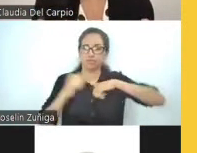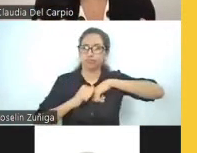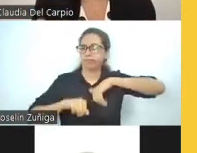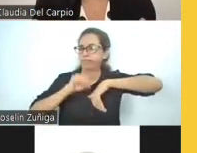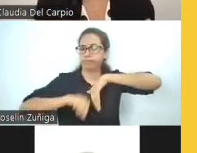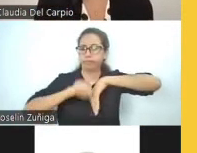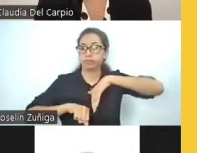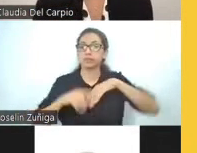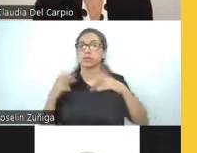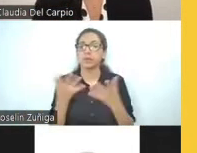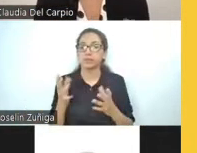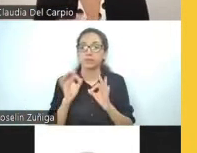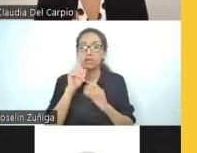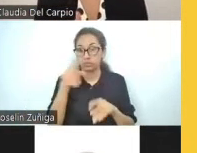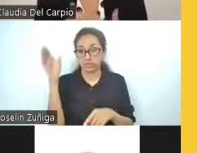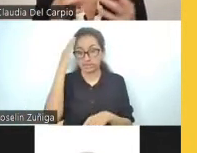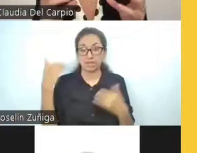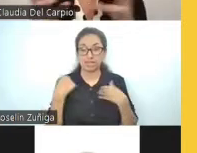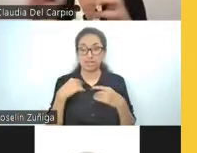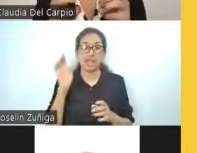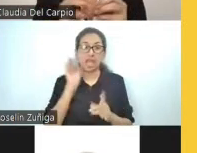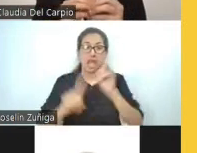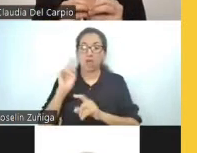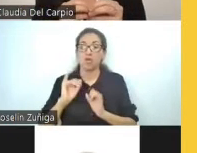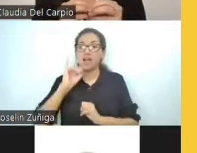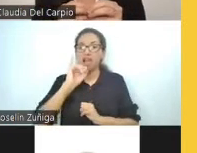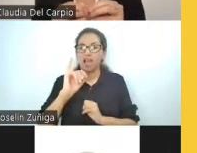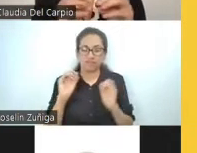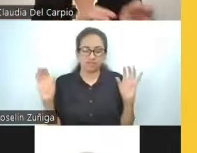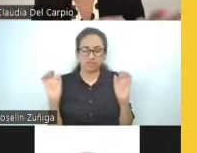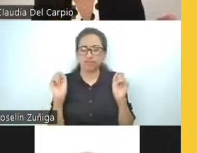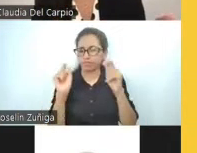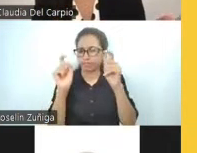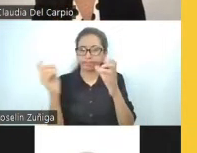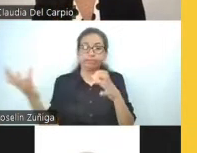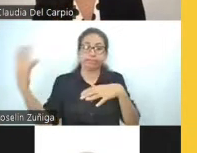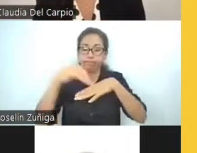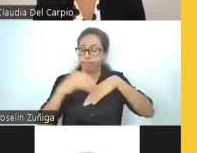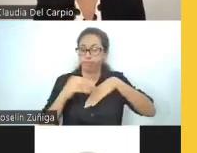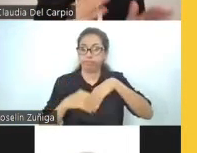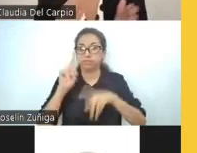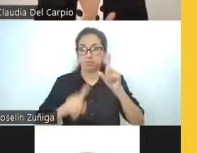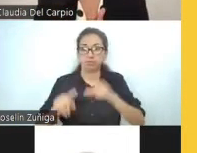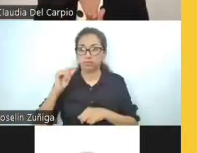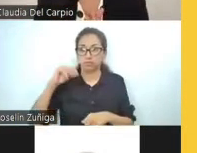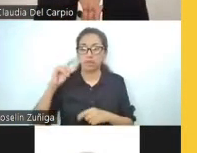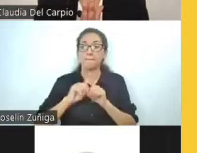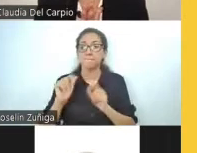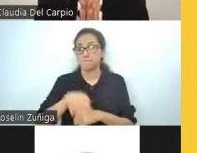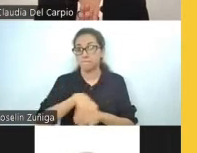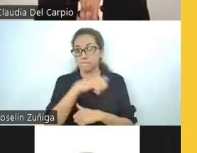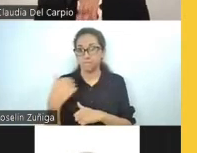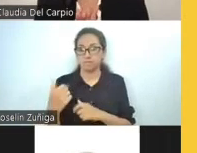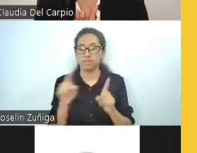que hay infecciones de transmisión sexual, que pueden transmitirse a través de los fluidos, en algunos casos, pero en otros casos a